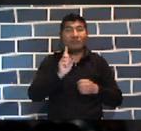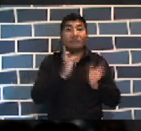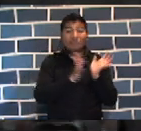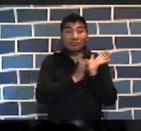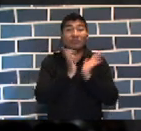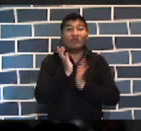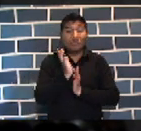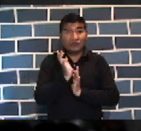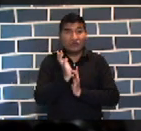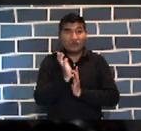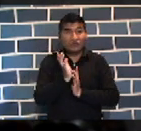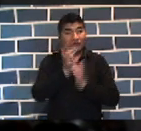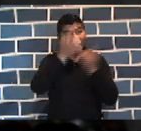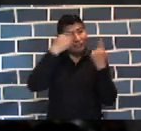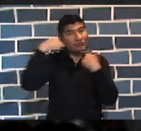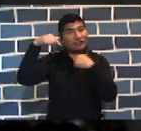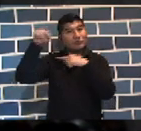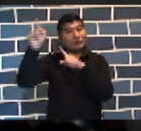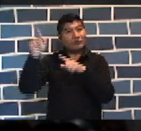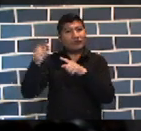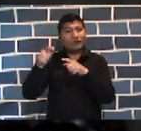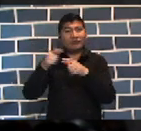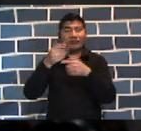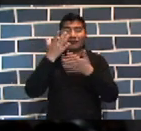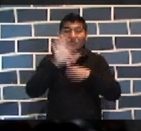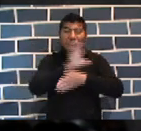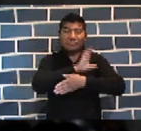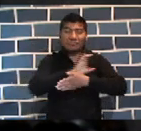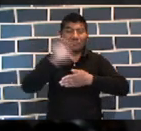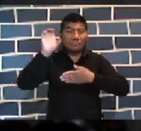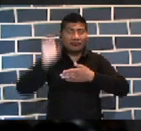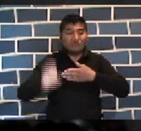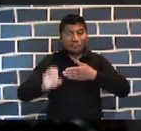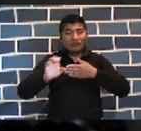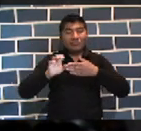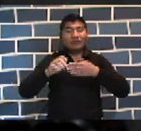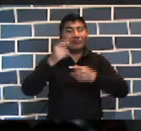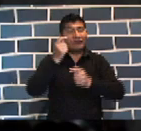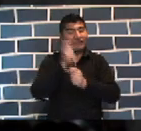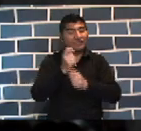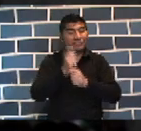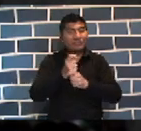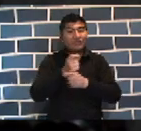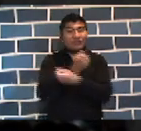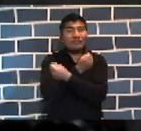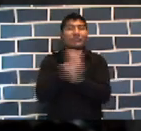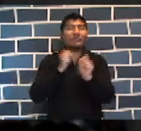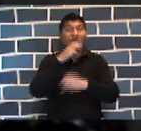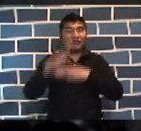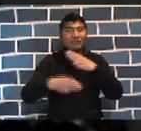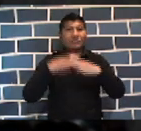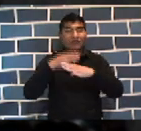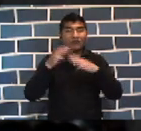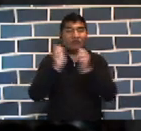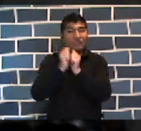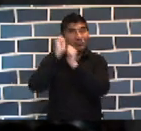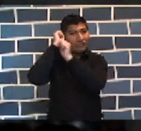Jesús regresa habiendo culminado la obra de la reconciliación de los hombres con el